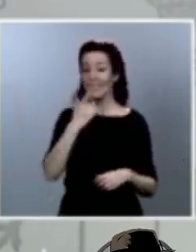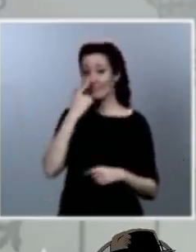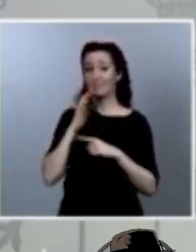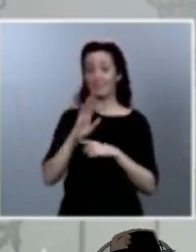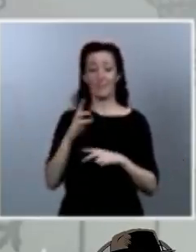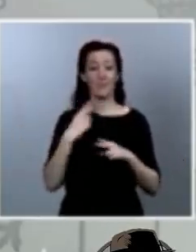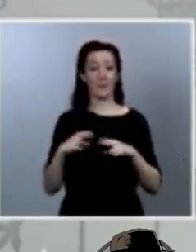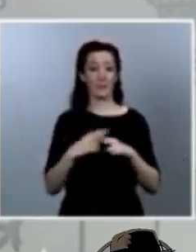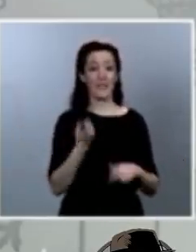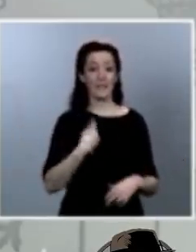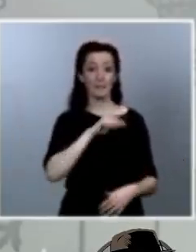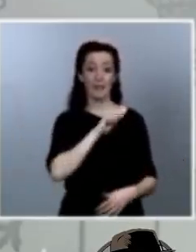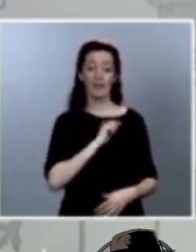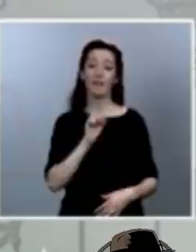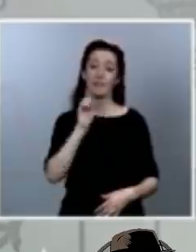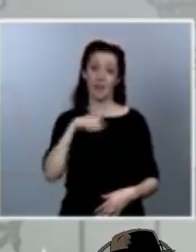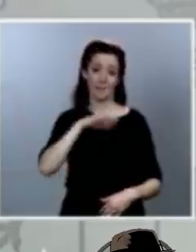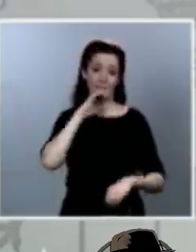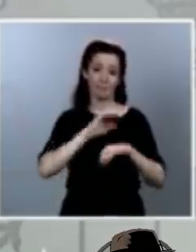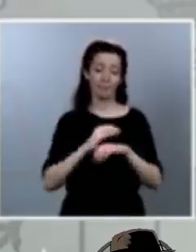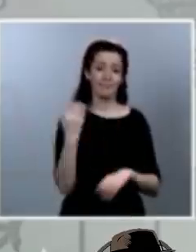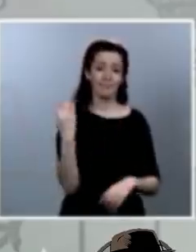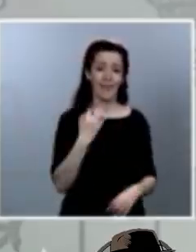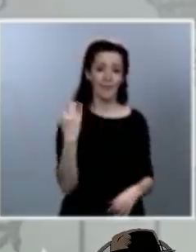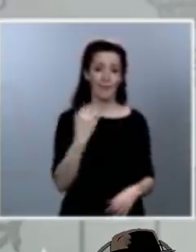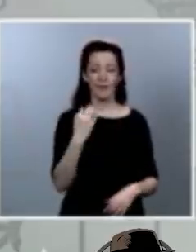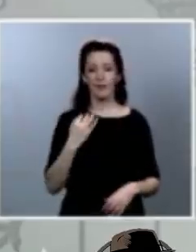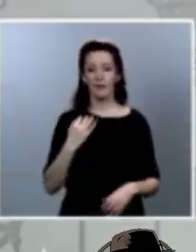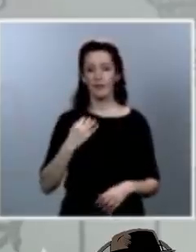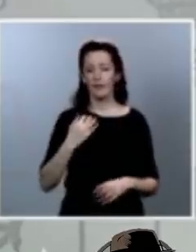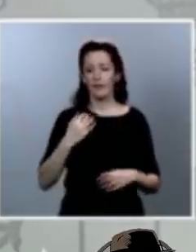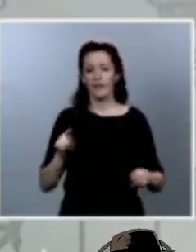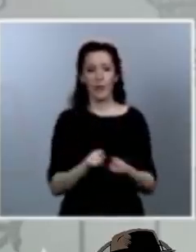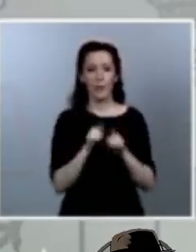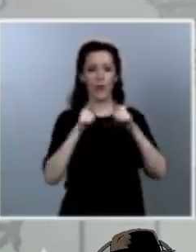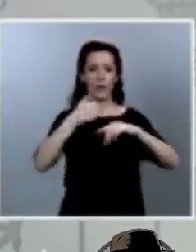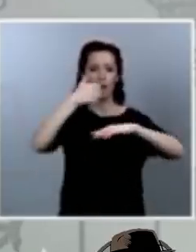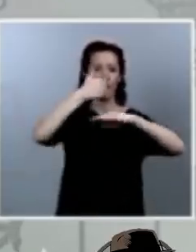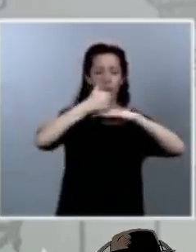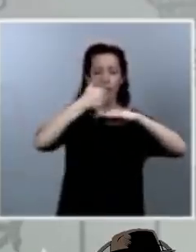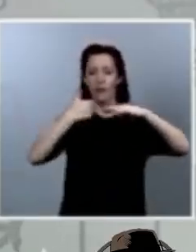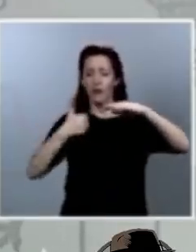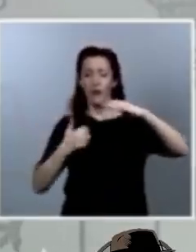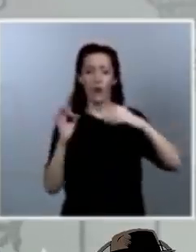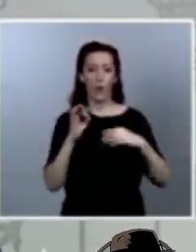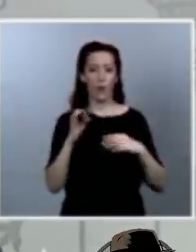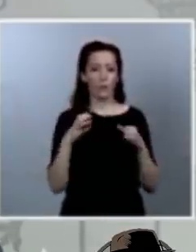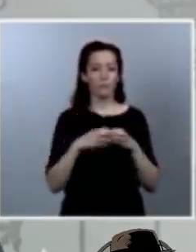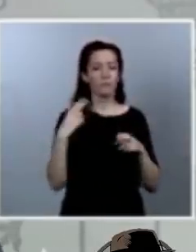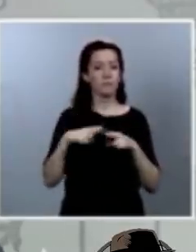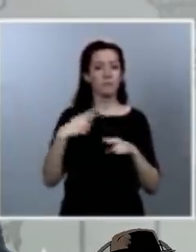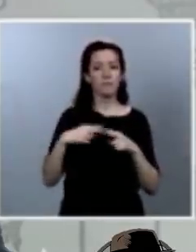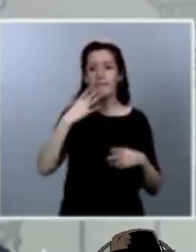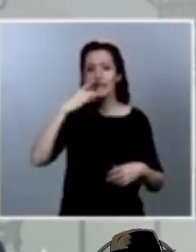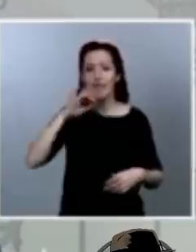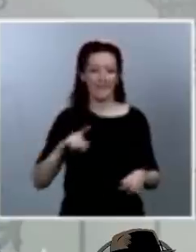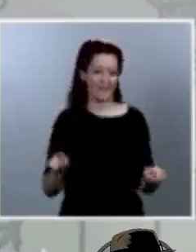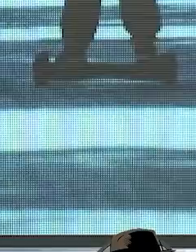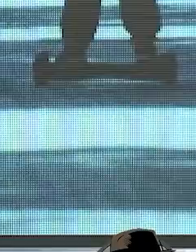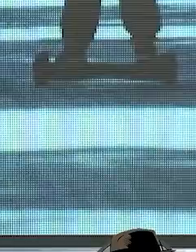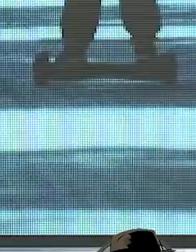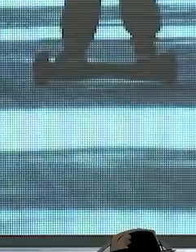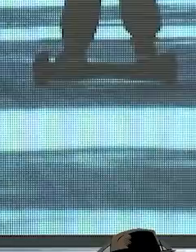quedar simplemente en ir al juzgado para contestar y dar la cara con esta demanda, ¿no? Me han